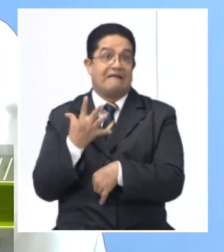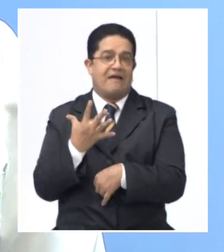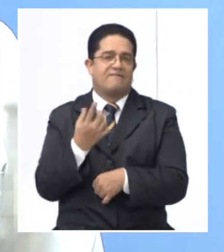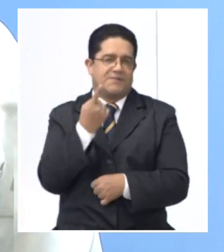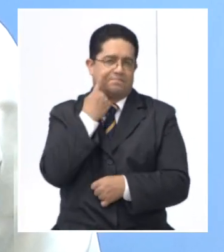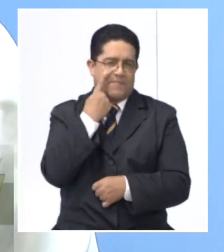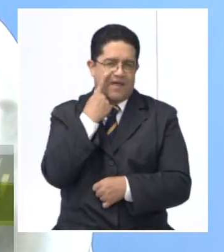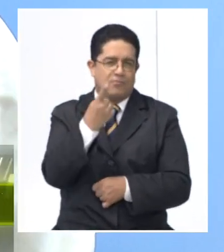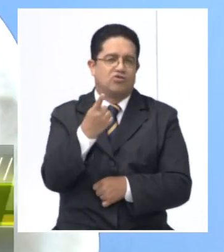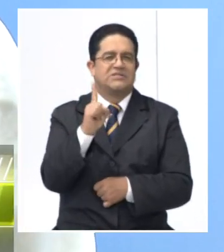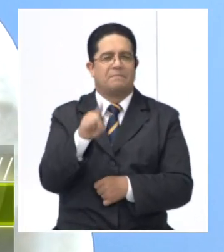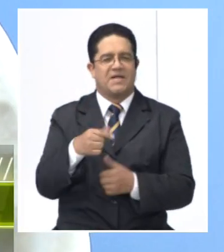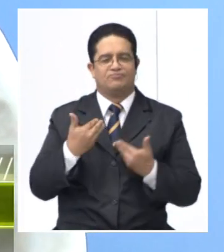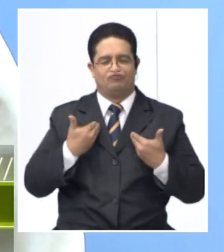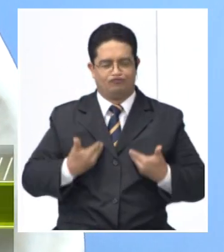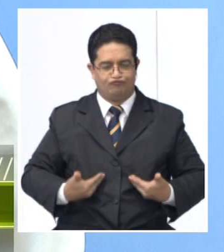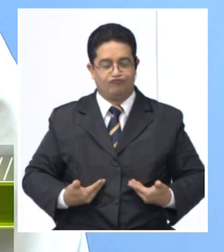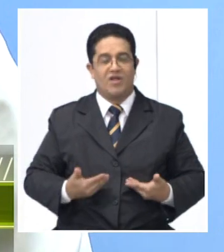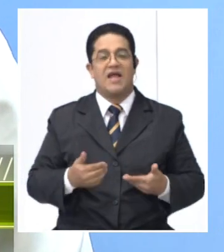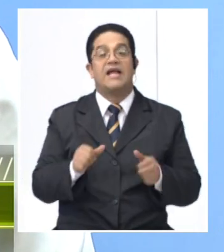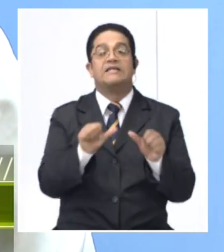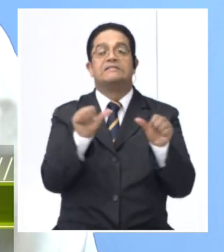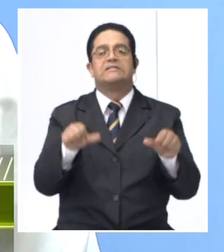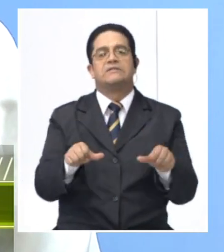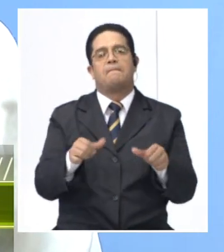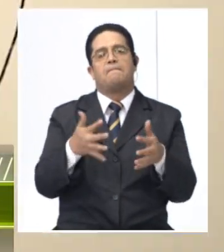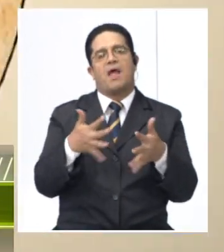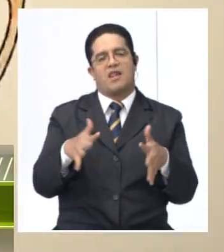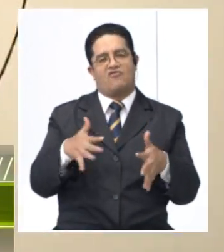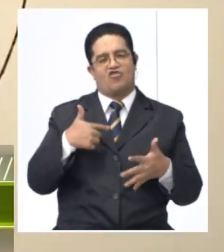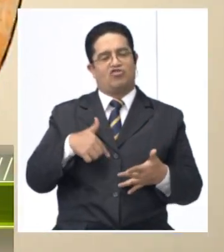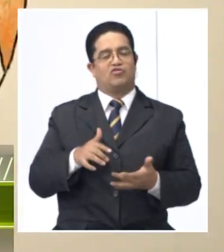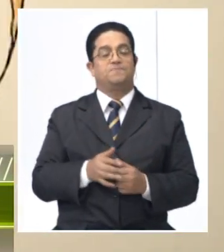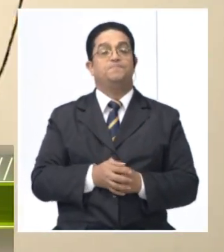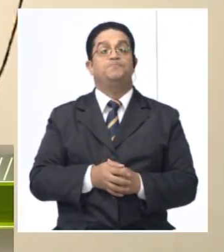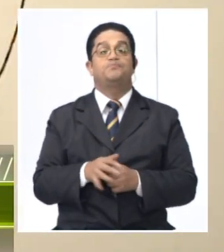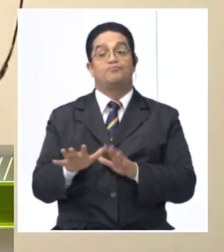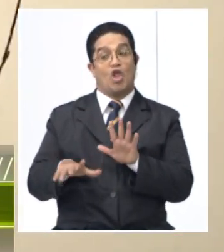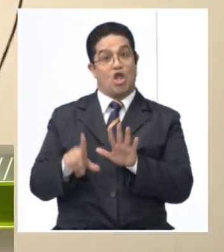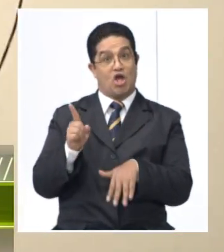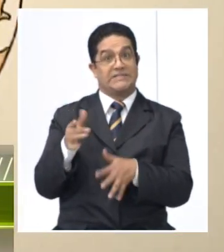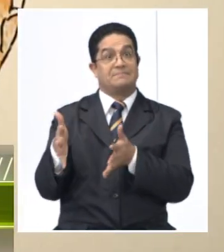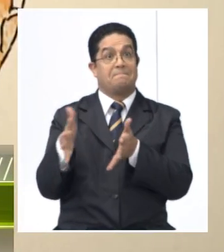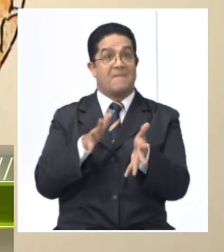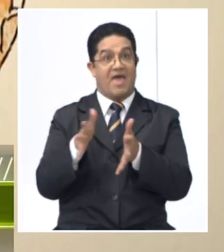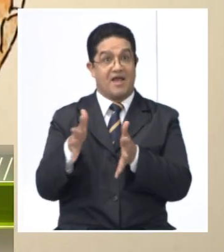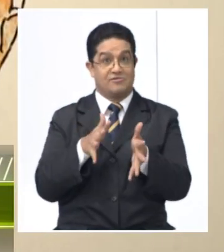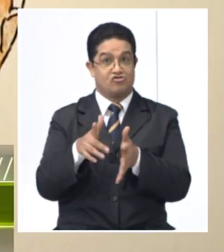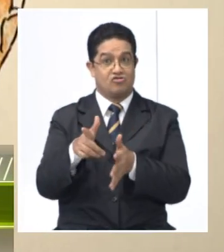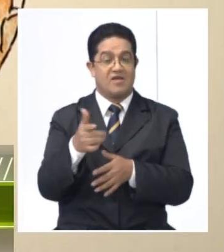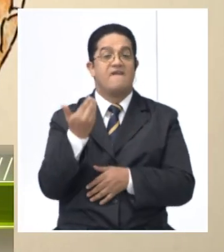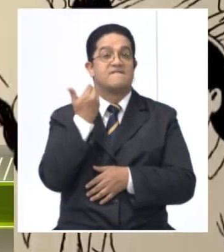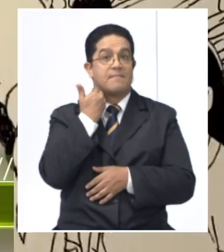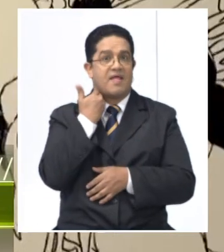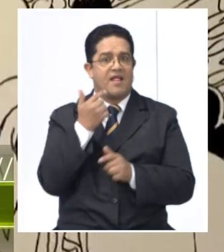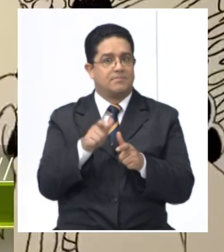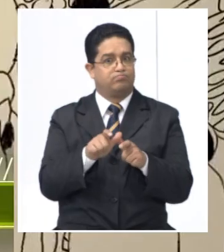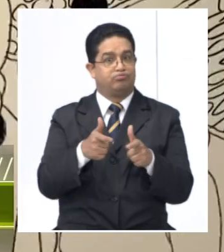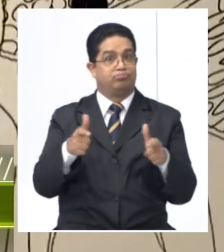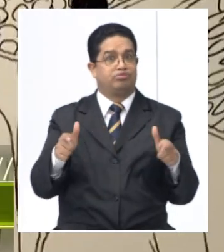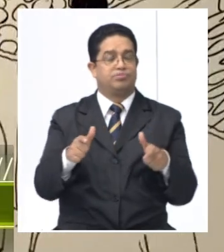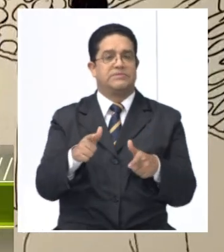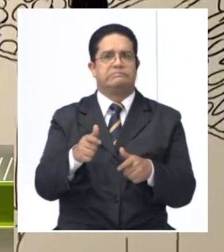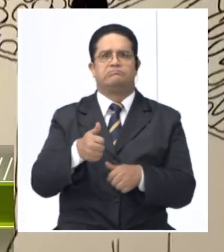otras partes del cuerpo como sistema nervioso central, por ejemplo. El 11 de marzo la enfermedad se hallaba ya en más de